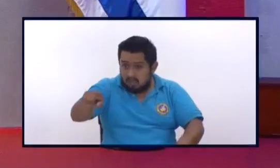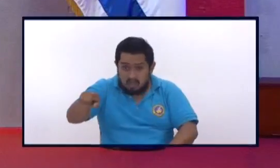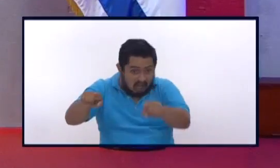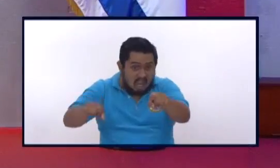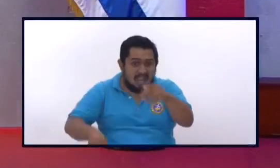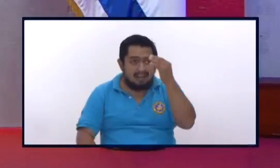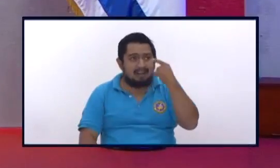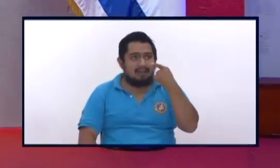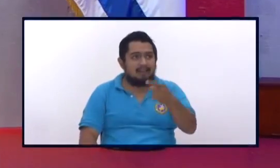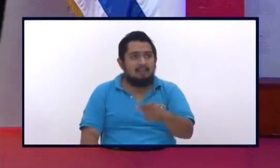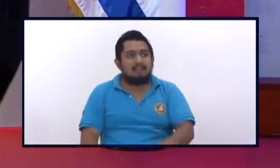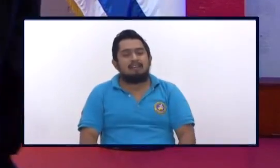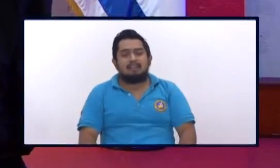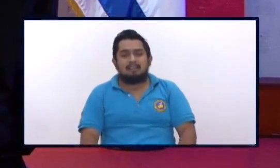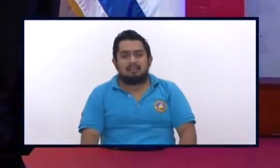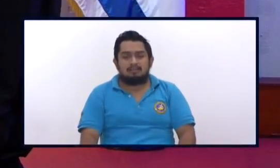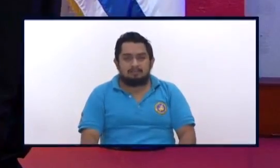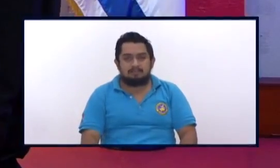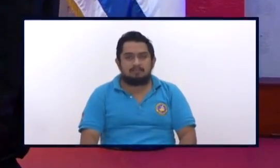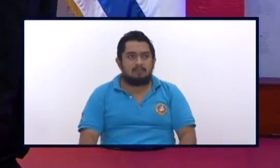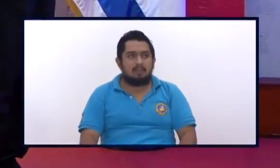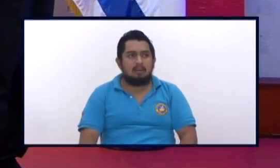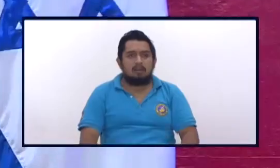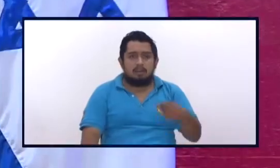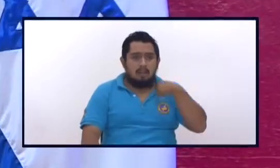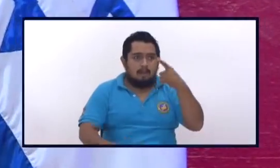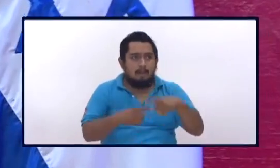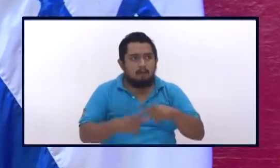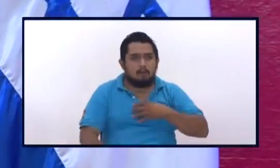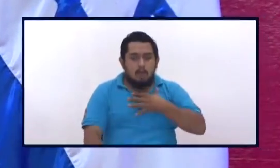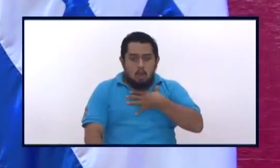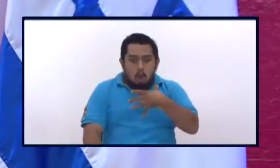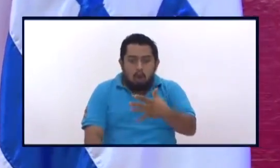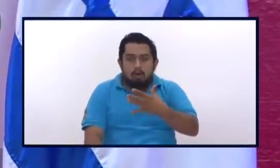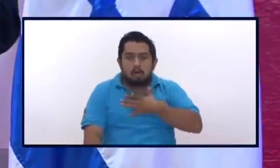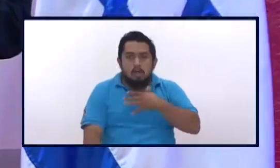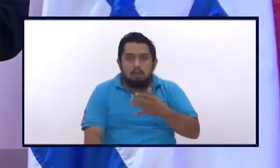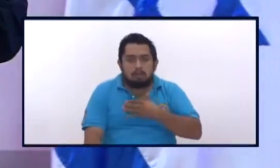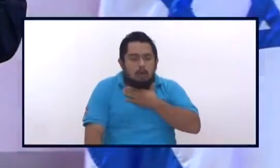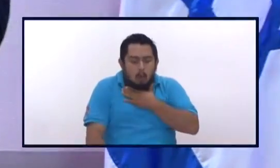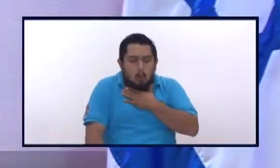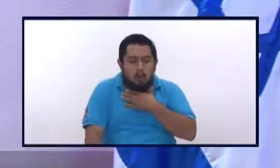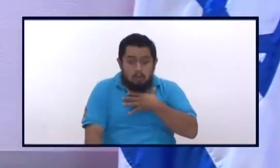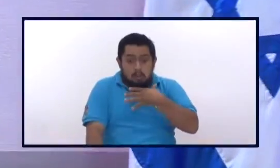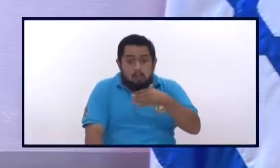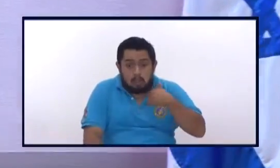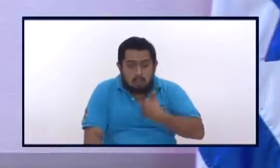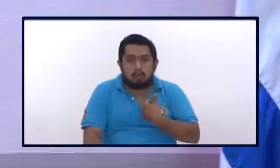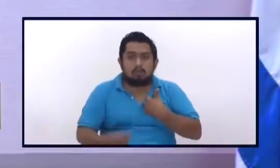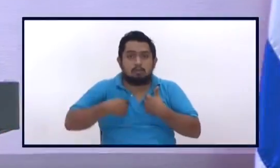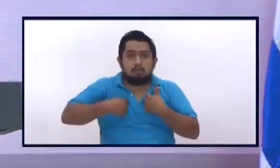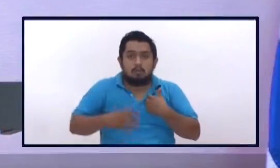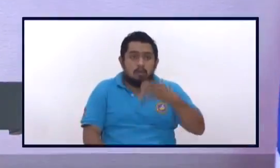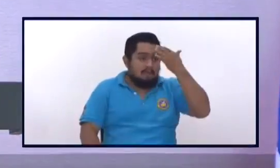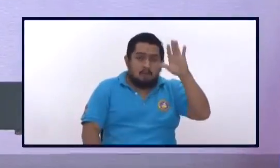volver a la chita y que nos agarró y alcanzan y hay es que yo no sé que sea o que vaya a